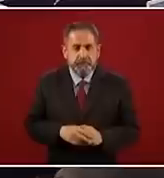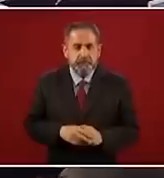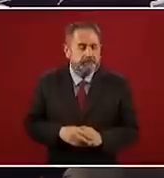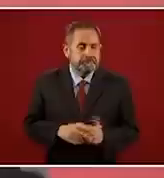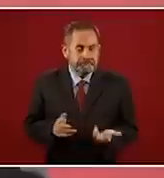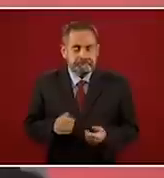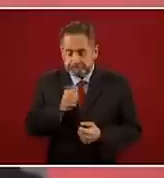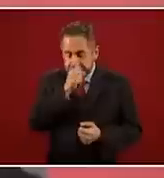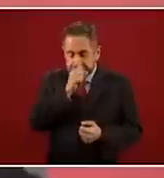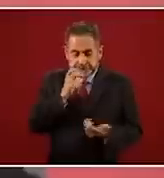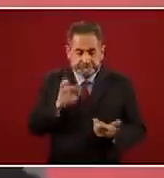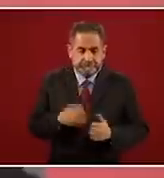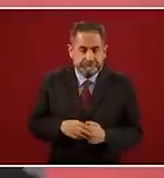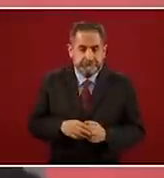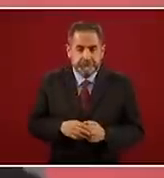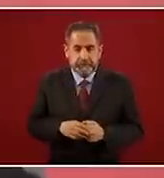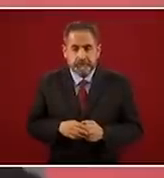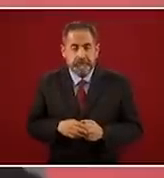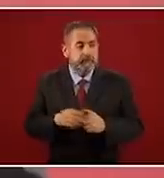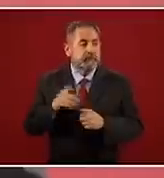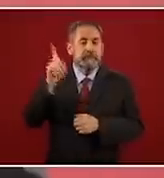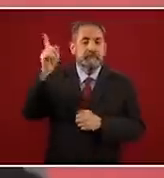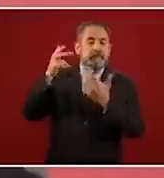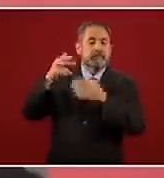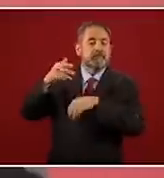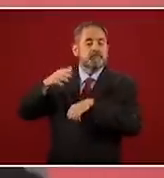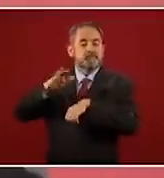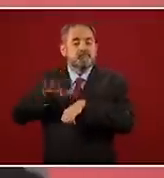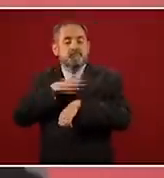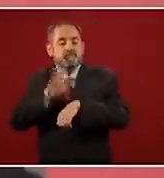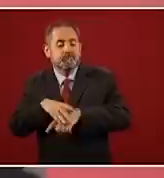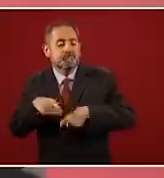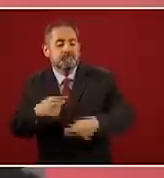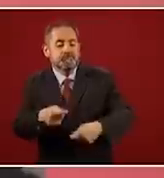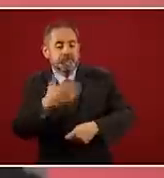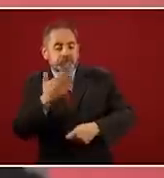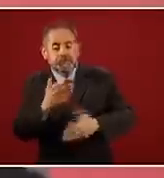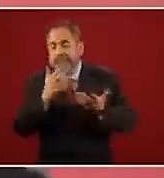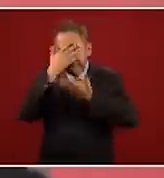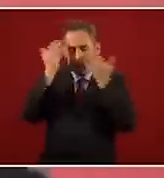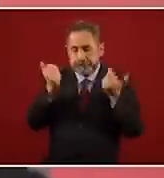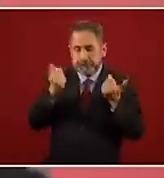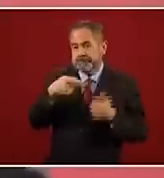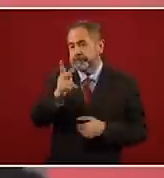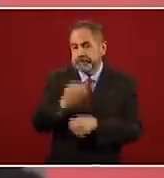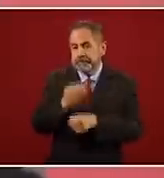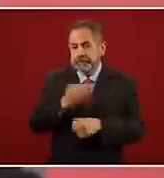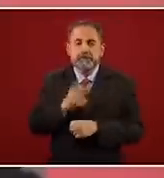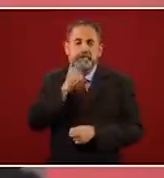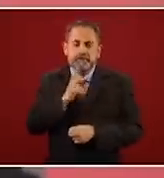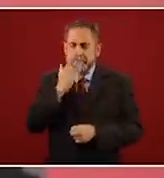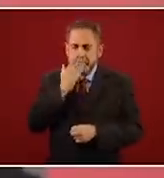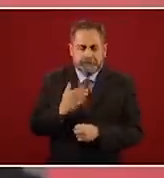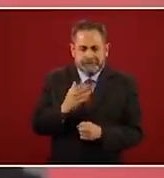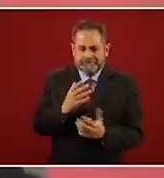van a decir las calificadoras, pero está muy bien Pemex. O sea, se rescató a